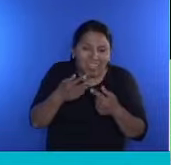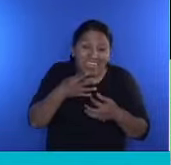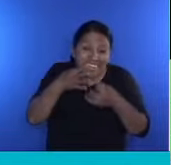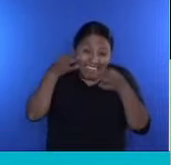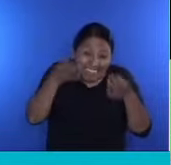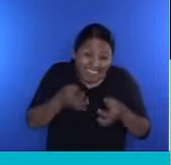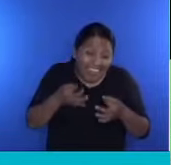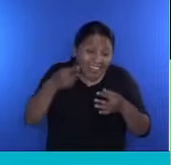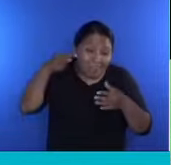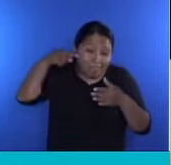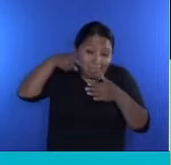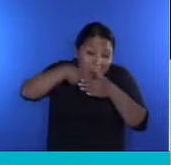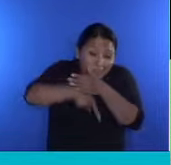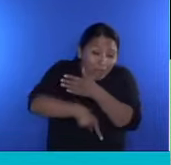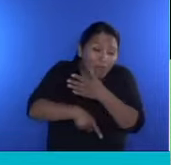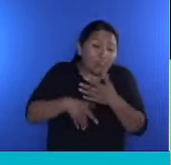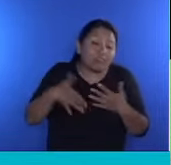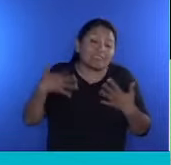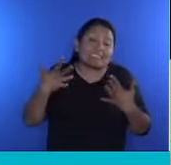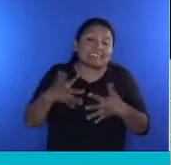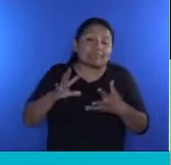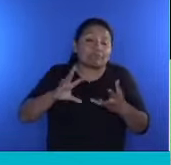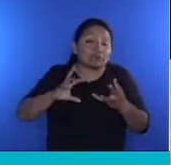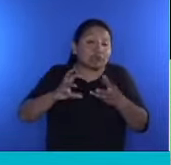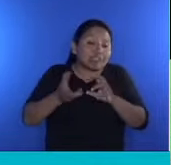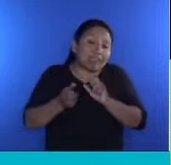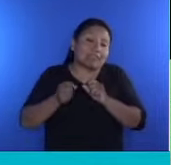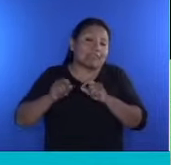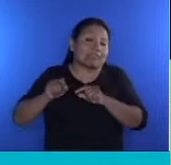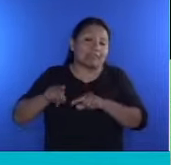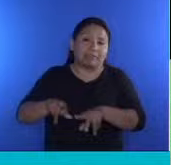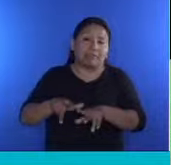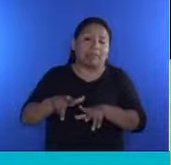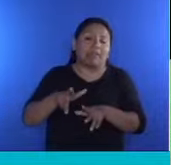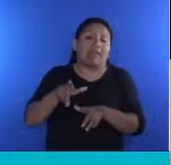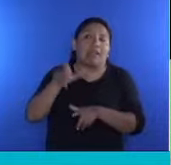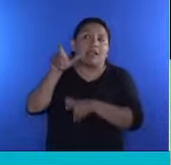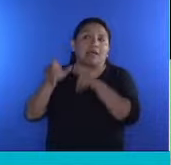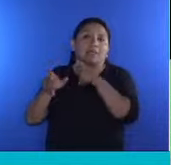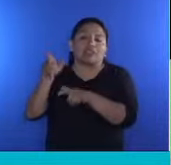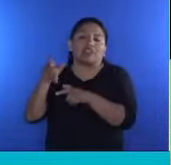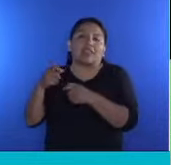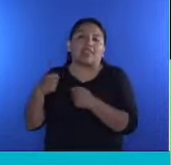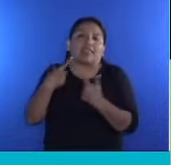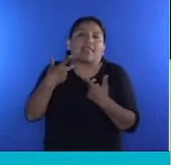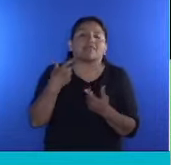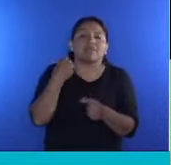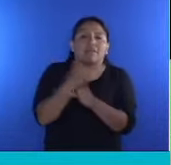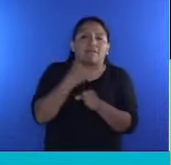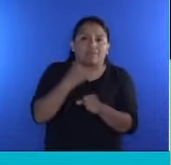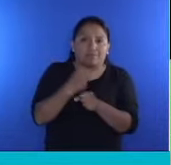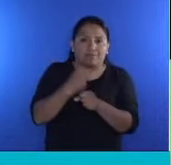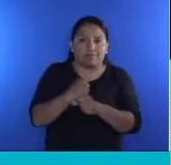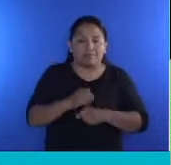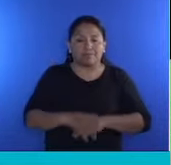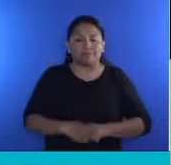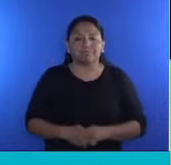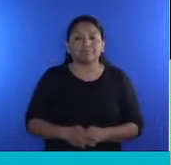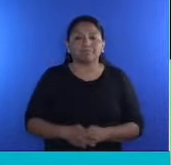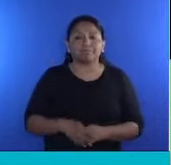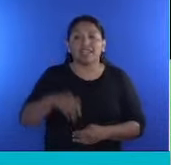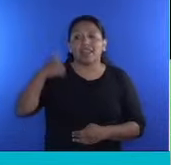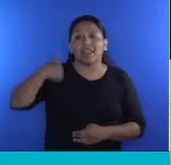para el entramado productivo, para aquellos que generan puestos de trabajo. En Argentina actualmente hay